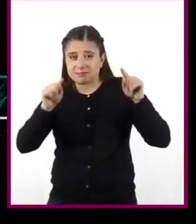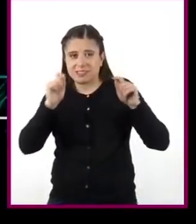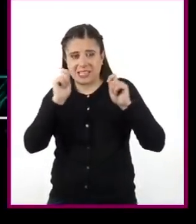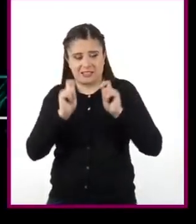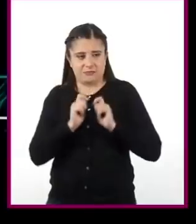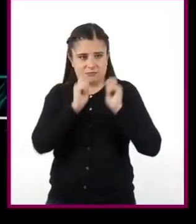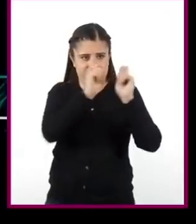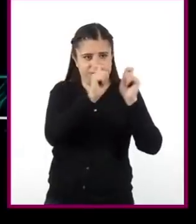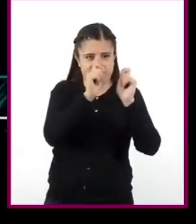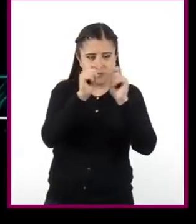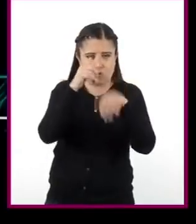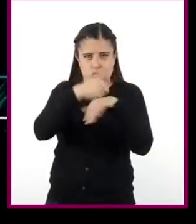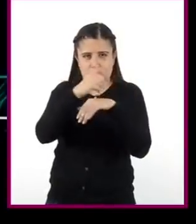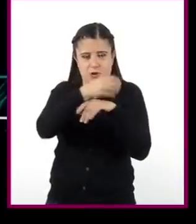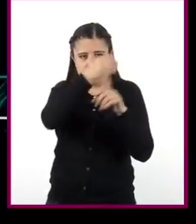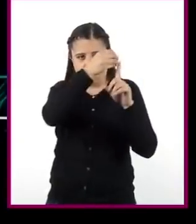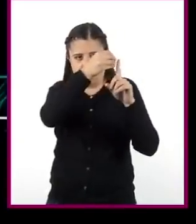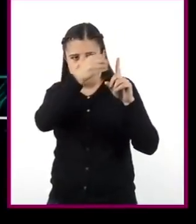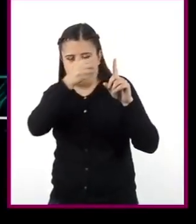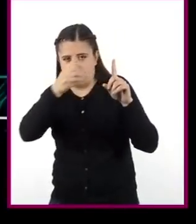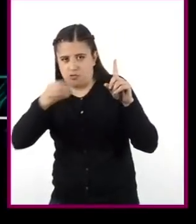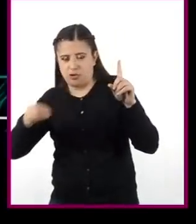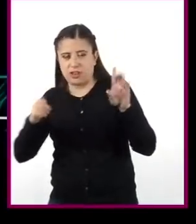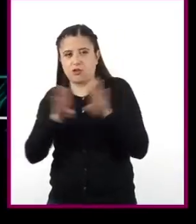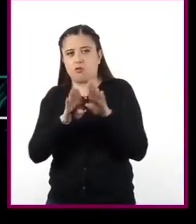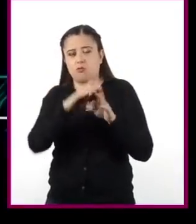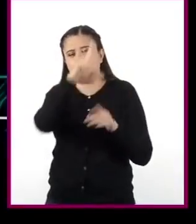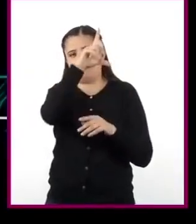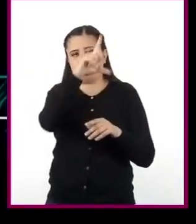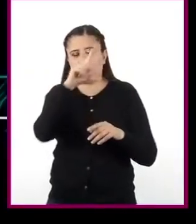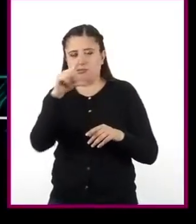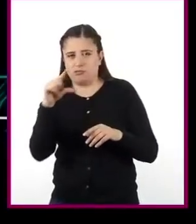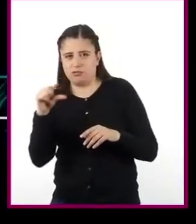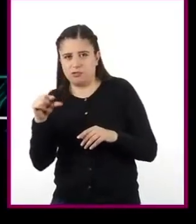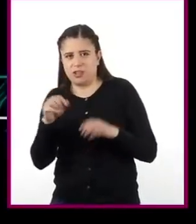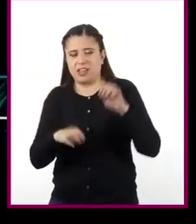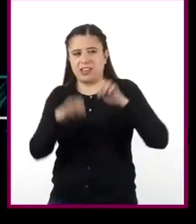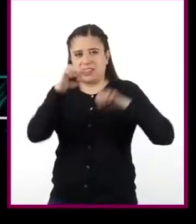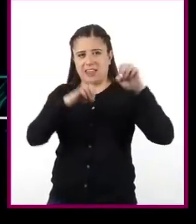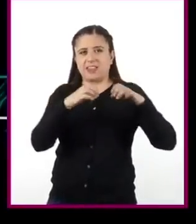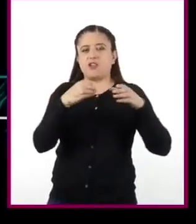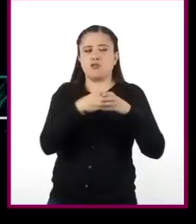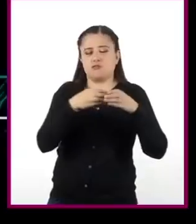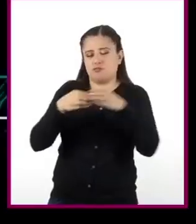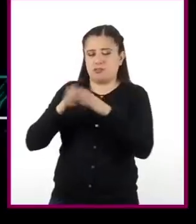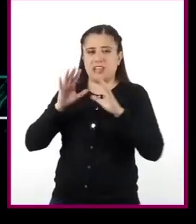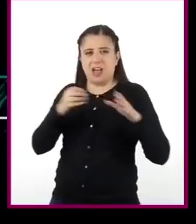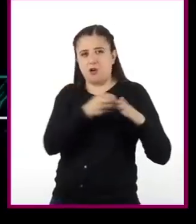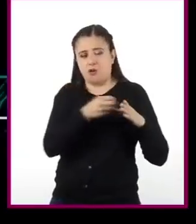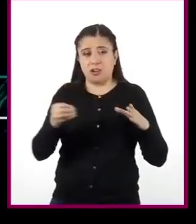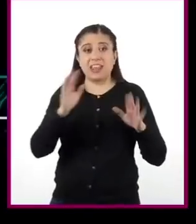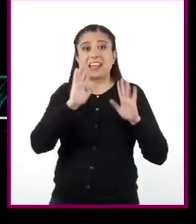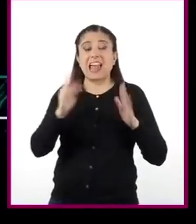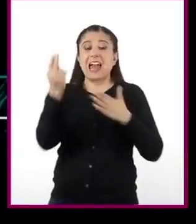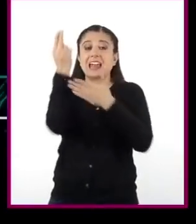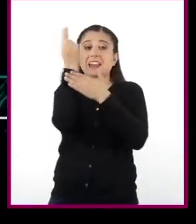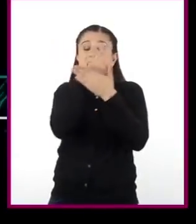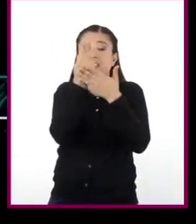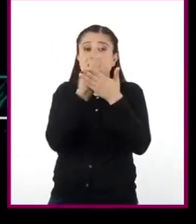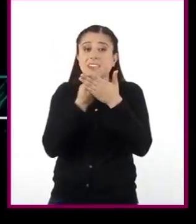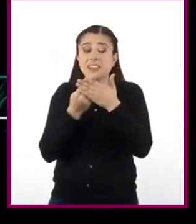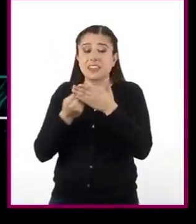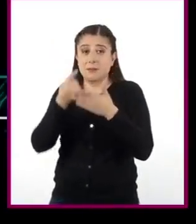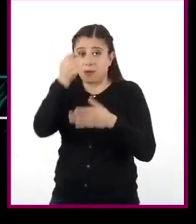los datos en distintas categorías de interés, o lo que yo le dije, digamos, cubetas, ¿verdad? Y luego graficamos todos estos